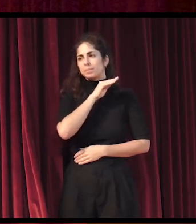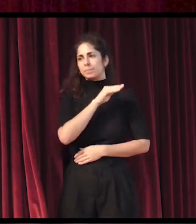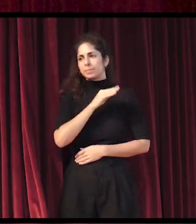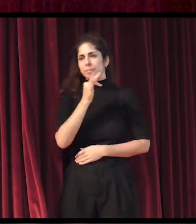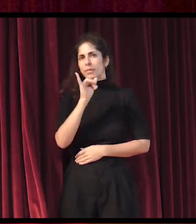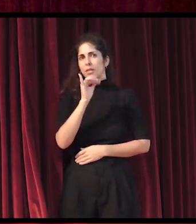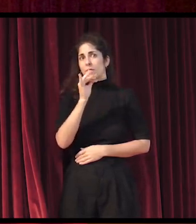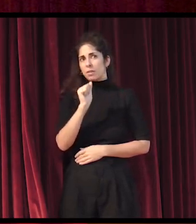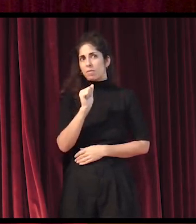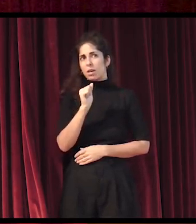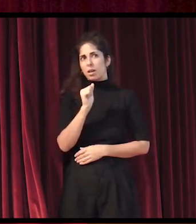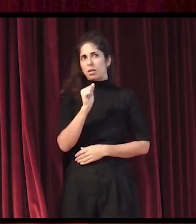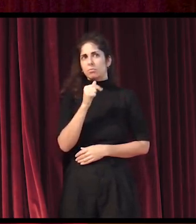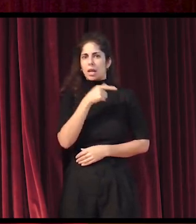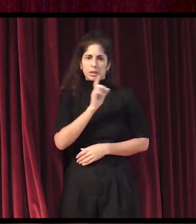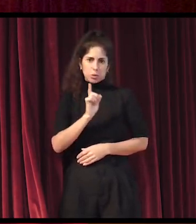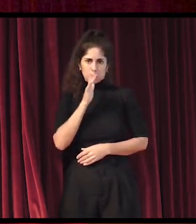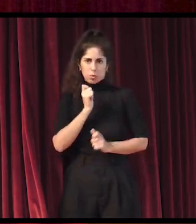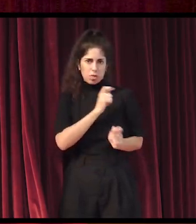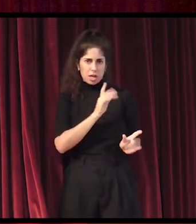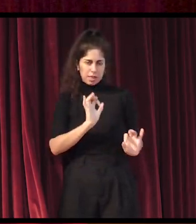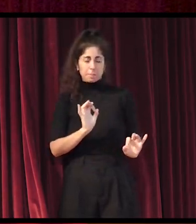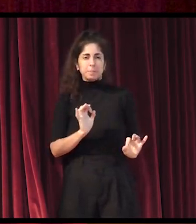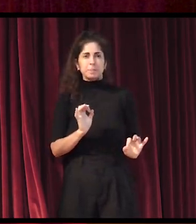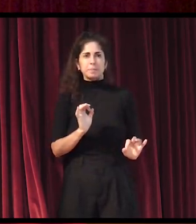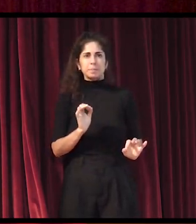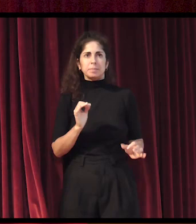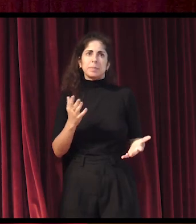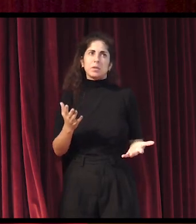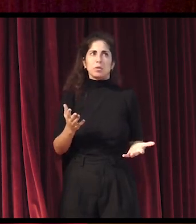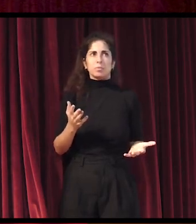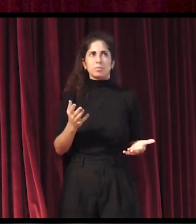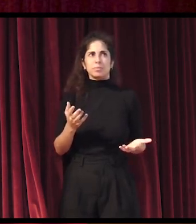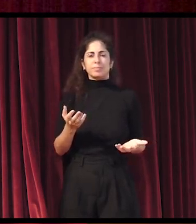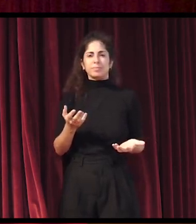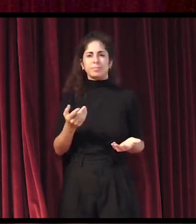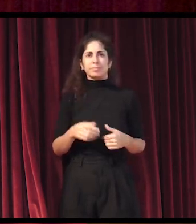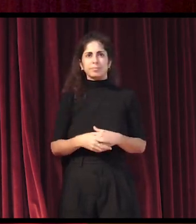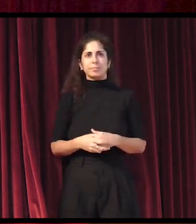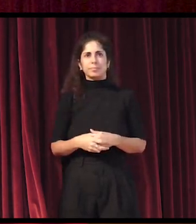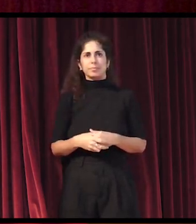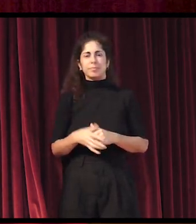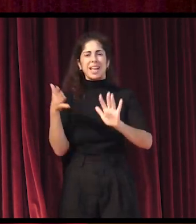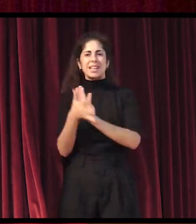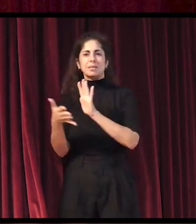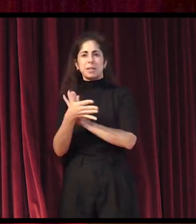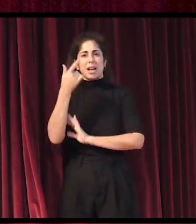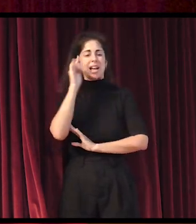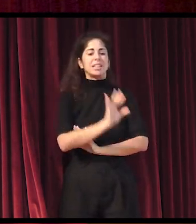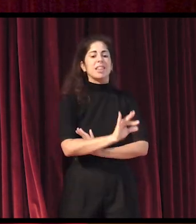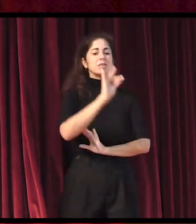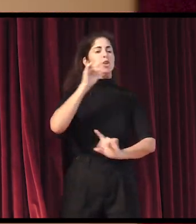claro, la FIFA te ha dado, o da, aquí no, porque no te ha dado argumento, pero da como el argumento de que toman esa decisión para